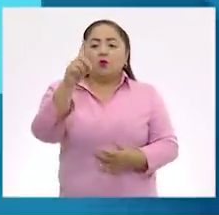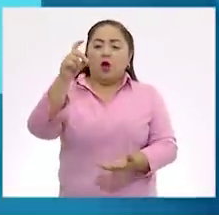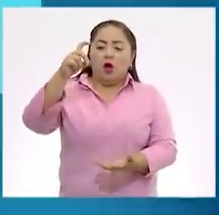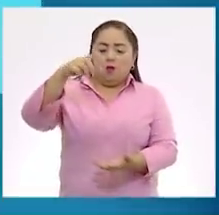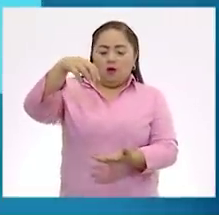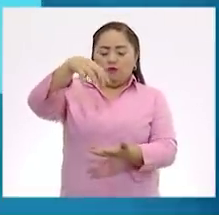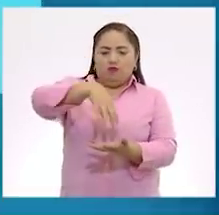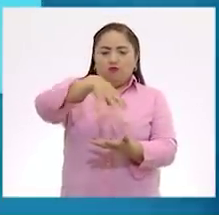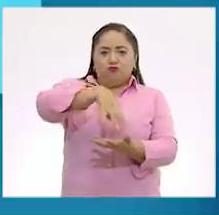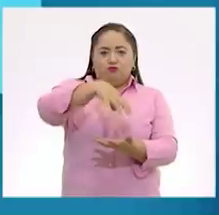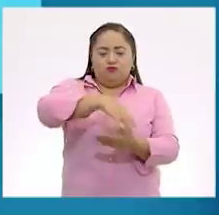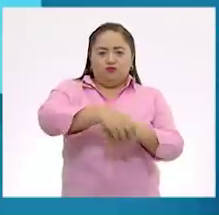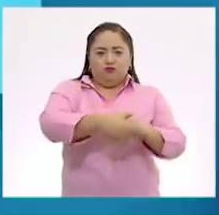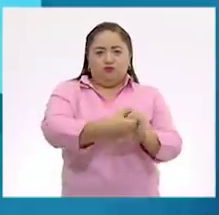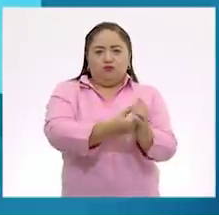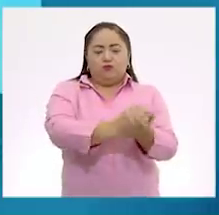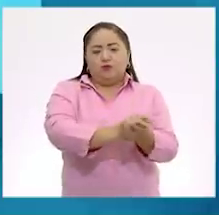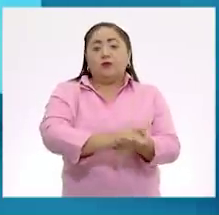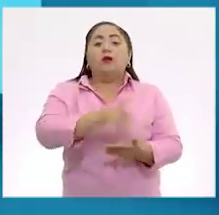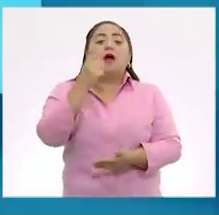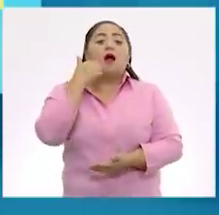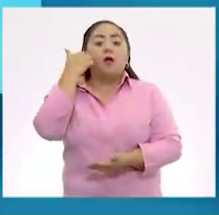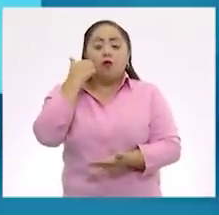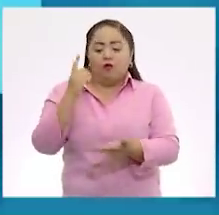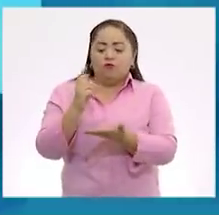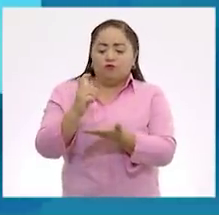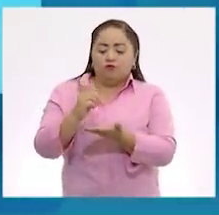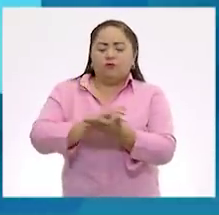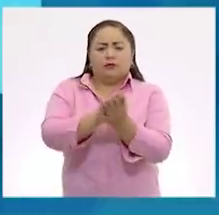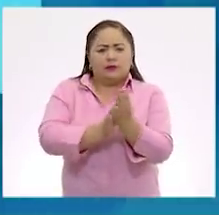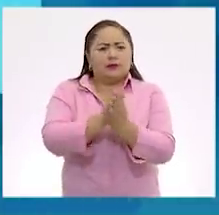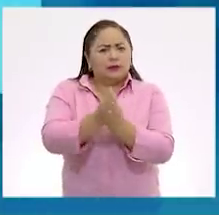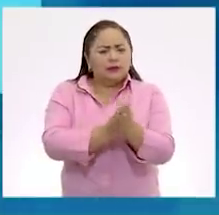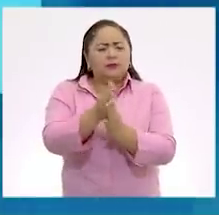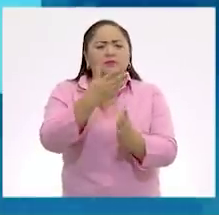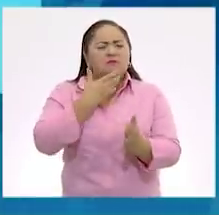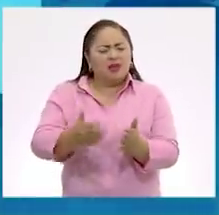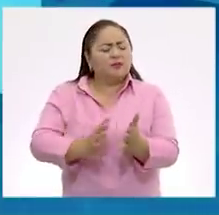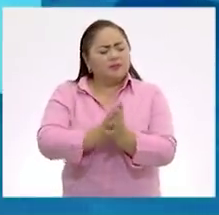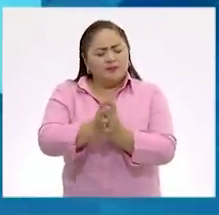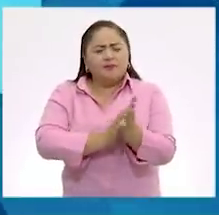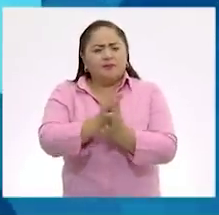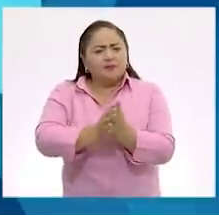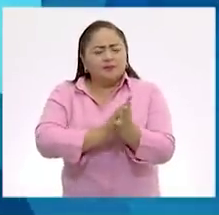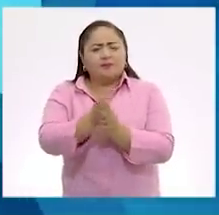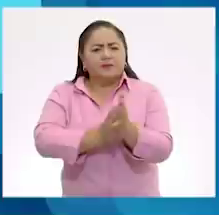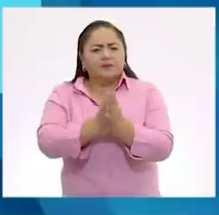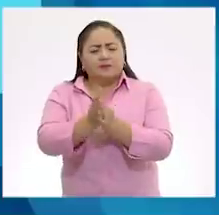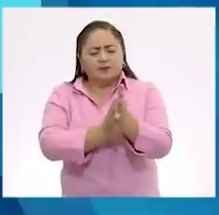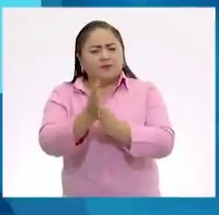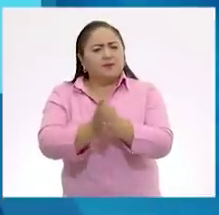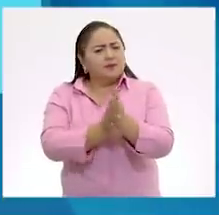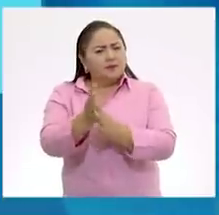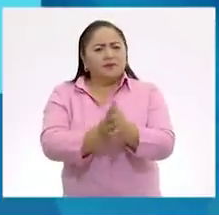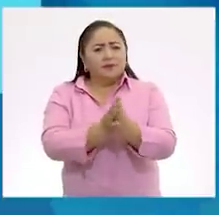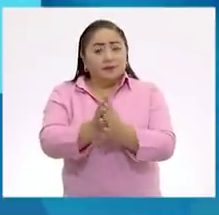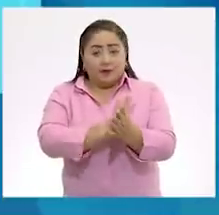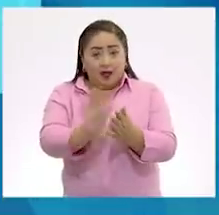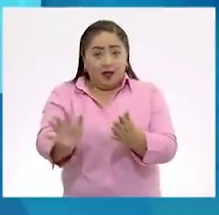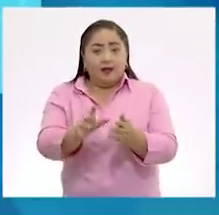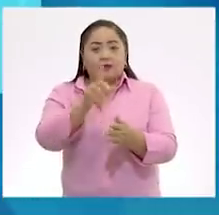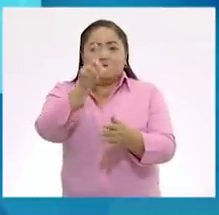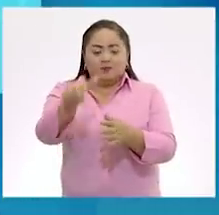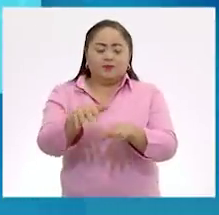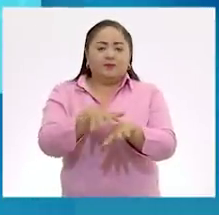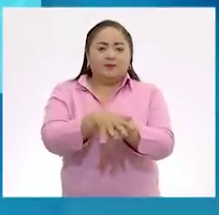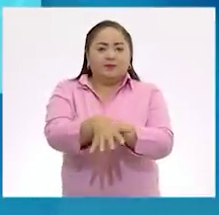tus manos. Usa suficiente jabón. Frota tus palmas una con la otra. Ahora, frota